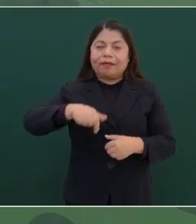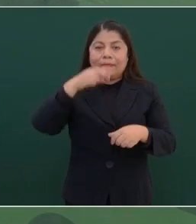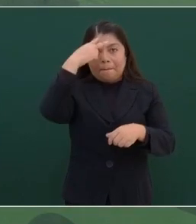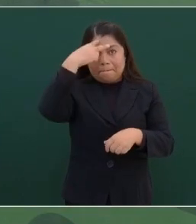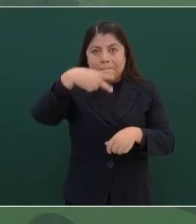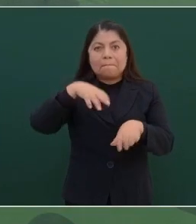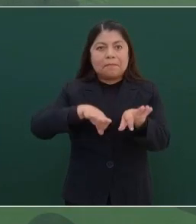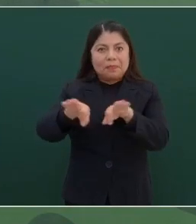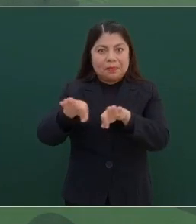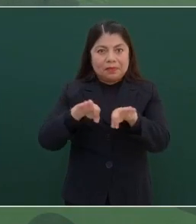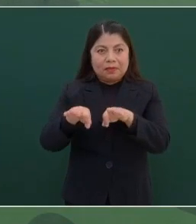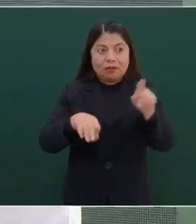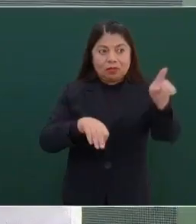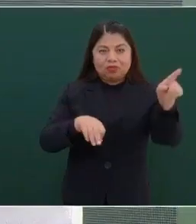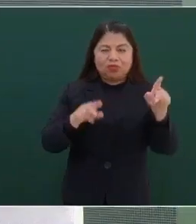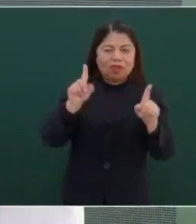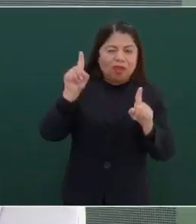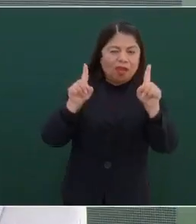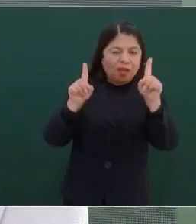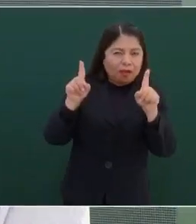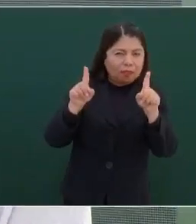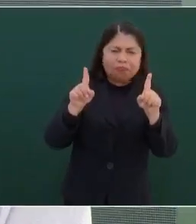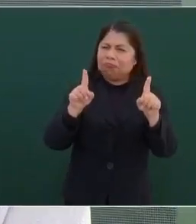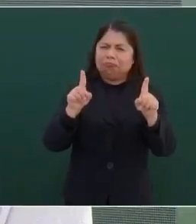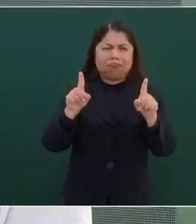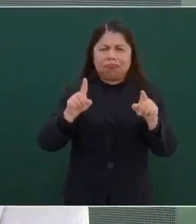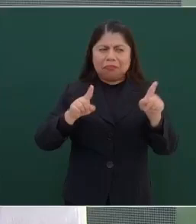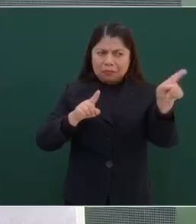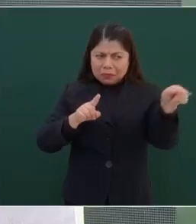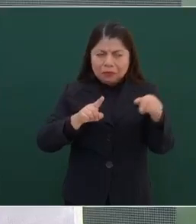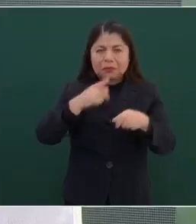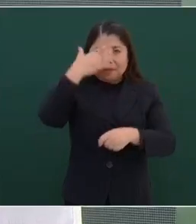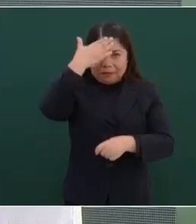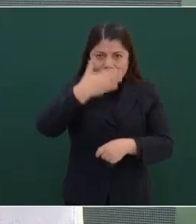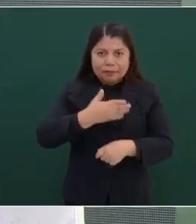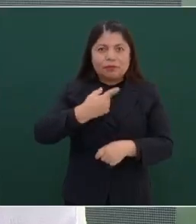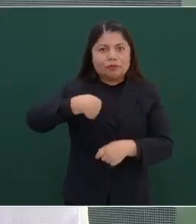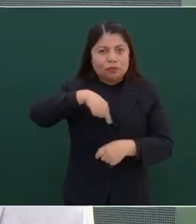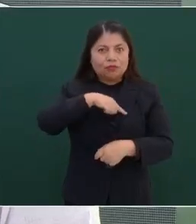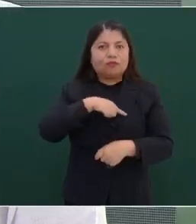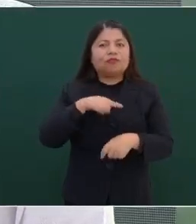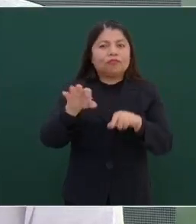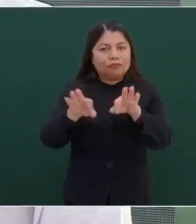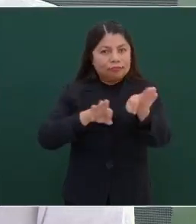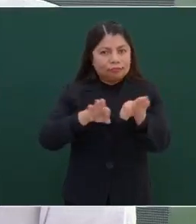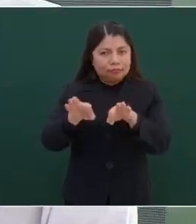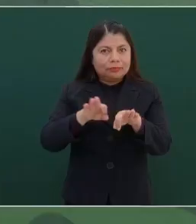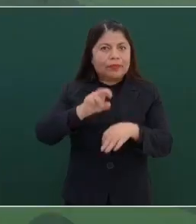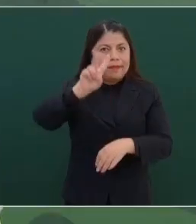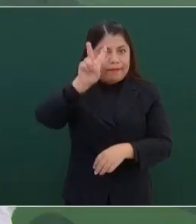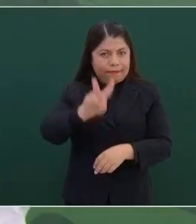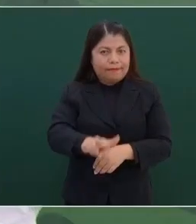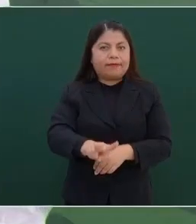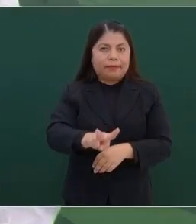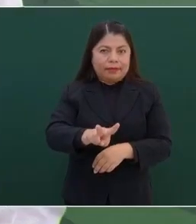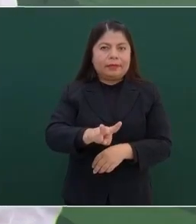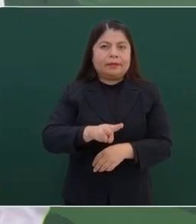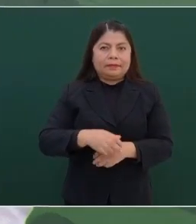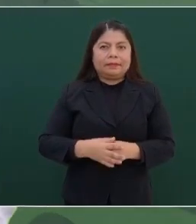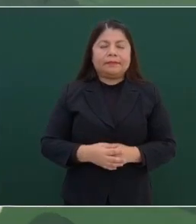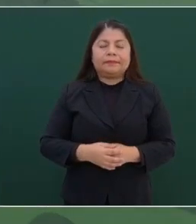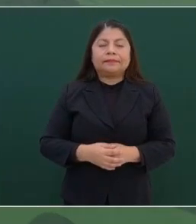haciendo para ayudar en el tráfico de fentanilo. También se